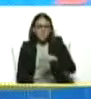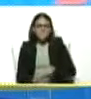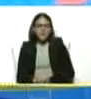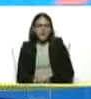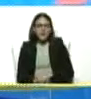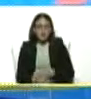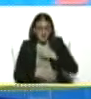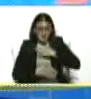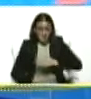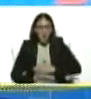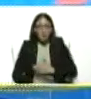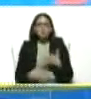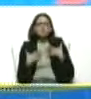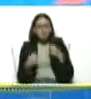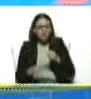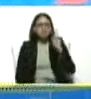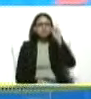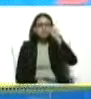salud física